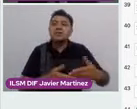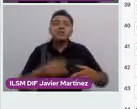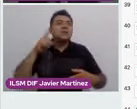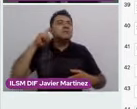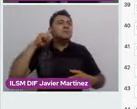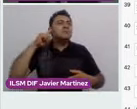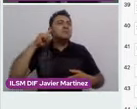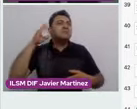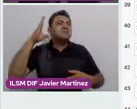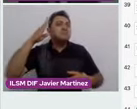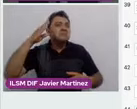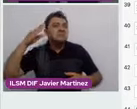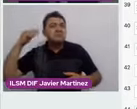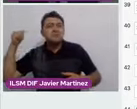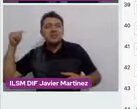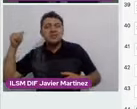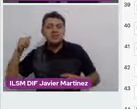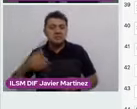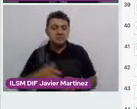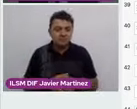respecto al laboratorio, ¿sí?